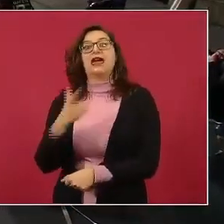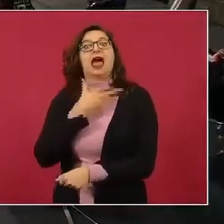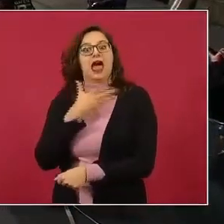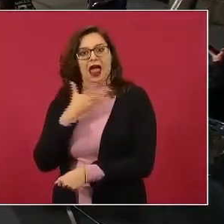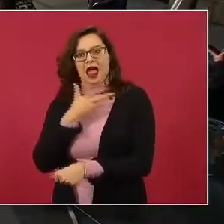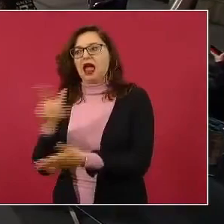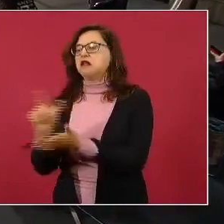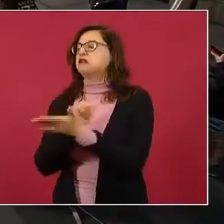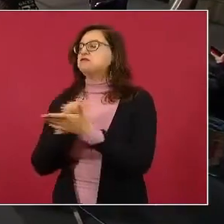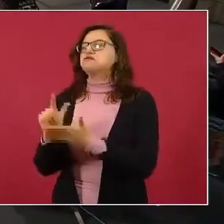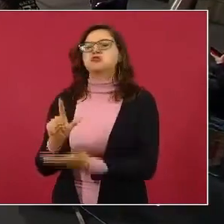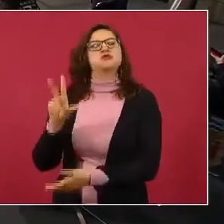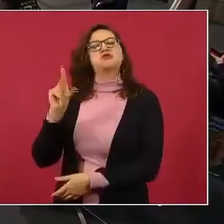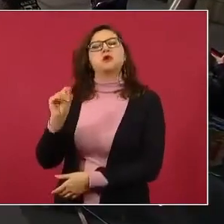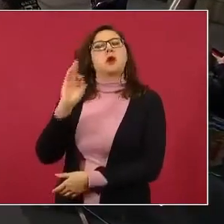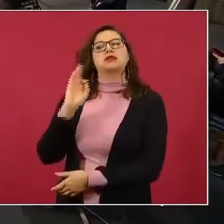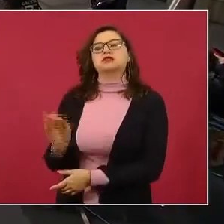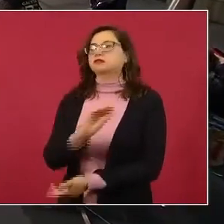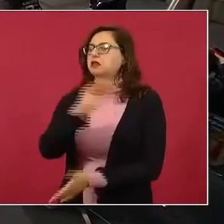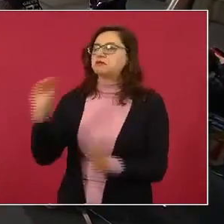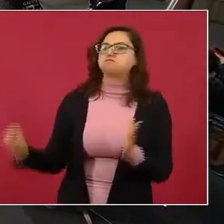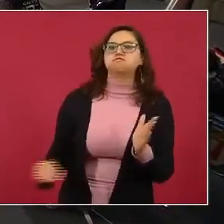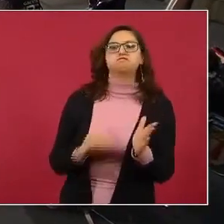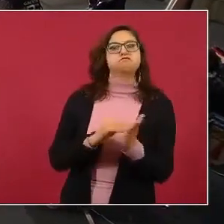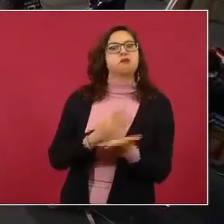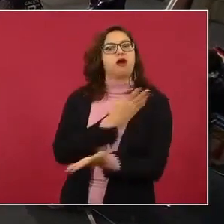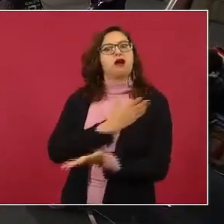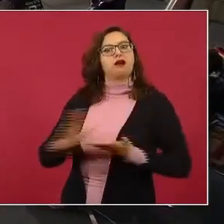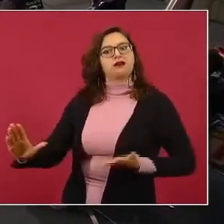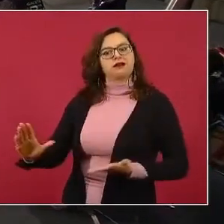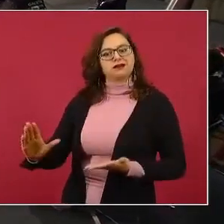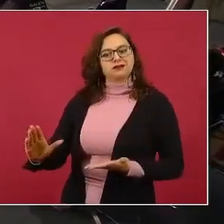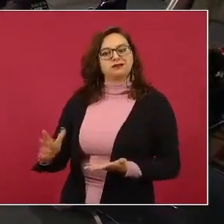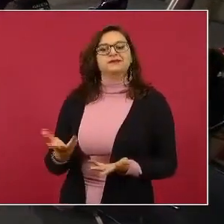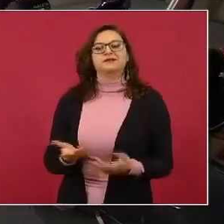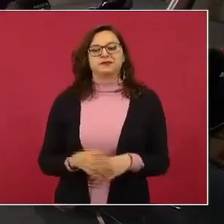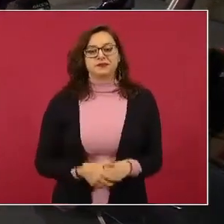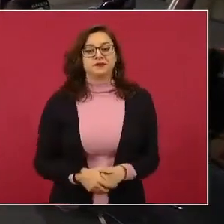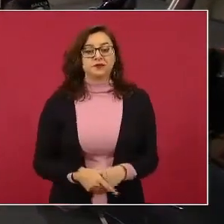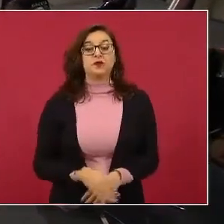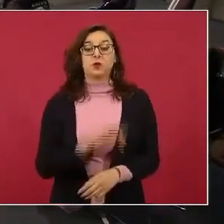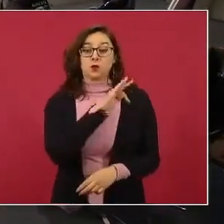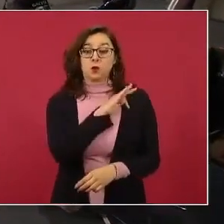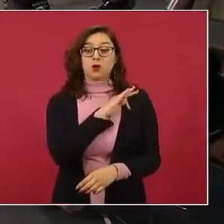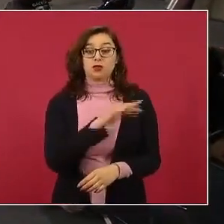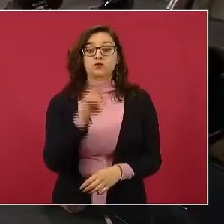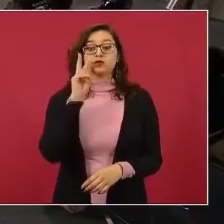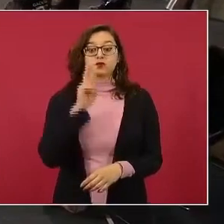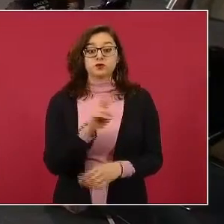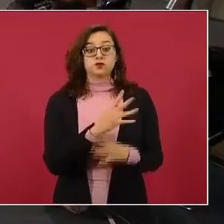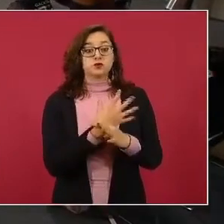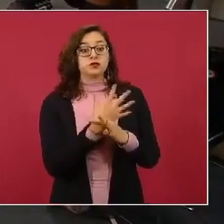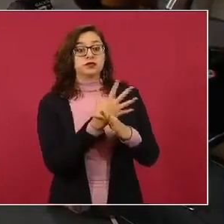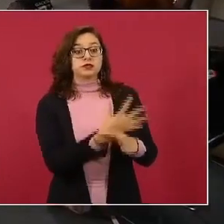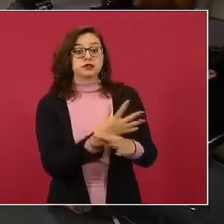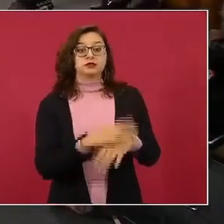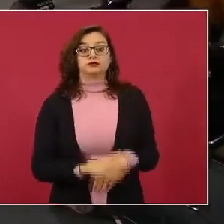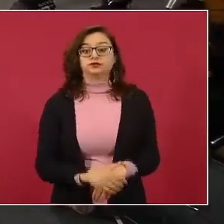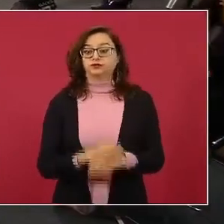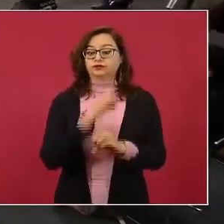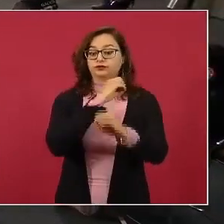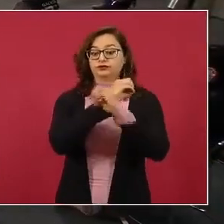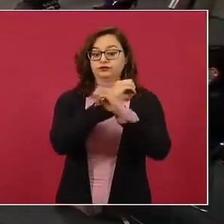Aquí podemos ver de igual manera en esta, donde ellos se señalan que la mayoría de las tiendas OXXO reciben energía de los